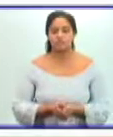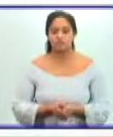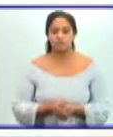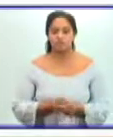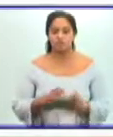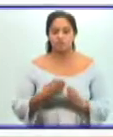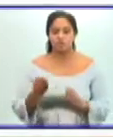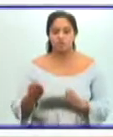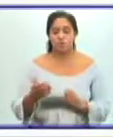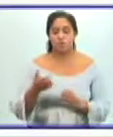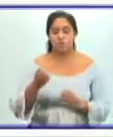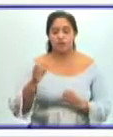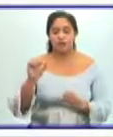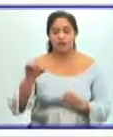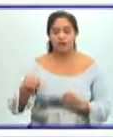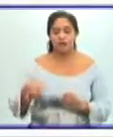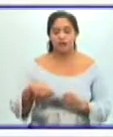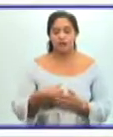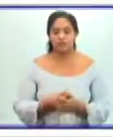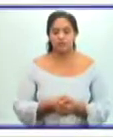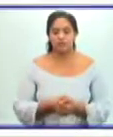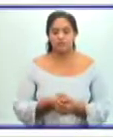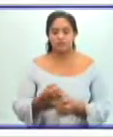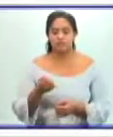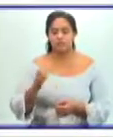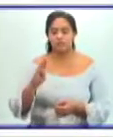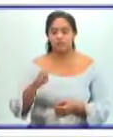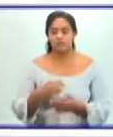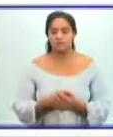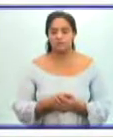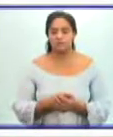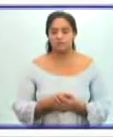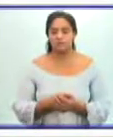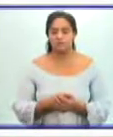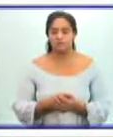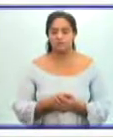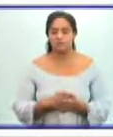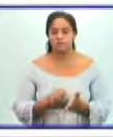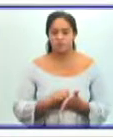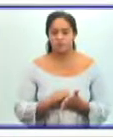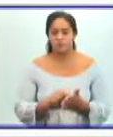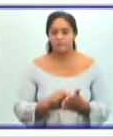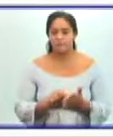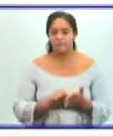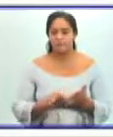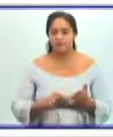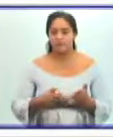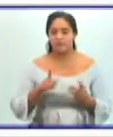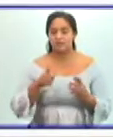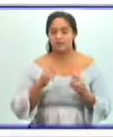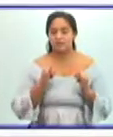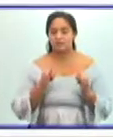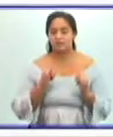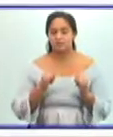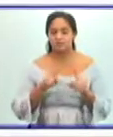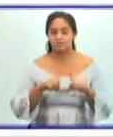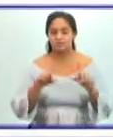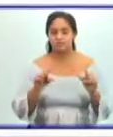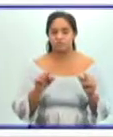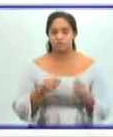al segmento AB. Completa esta información y ahora construye tu figura de análisis.